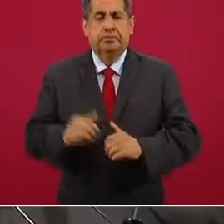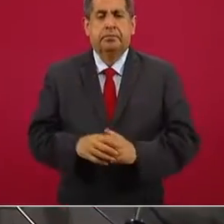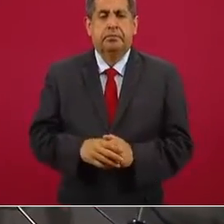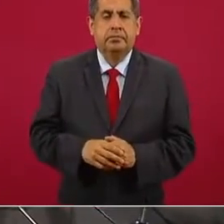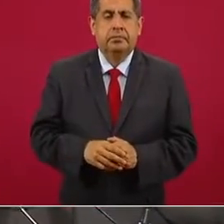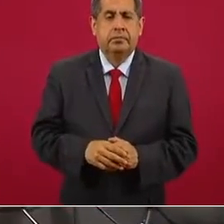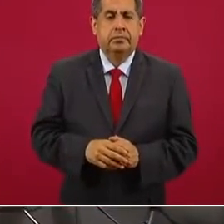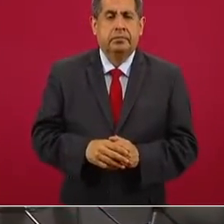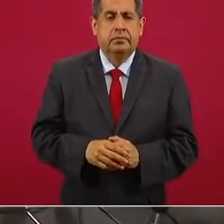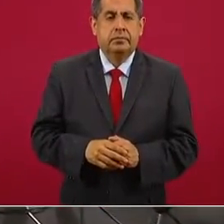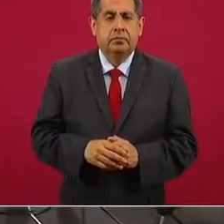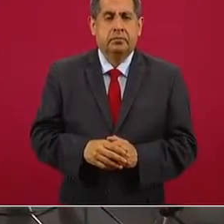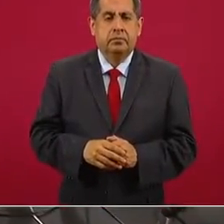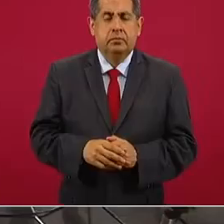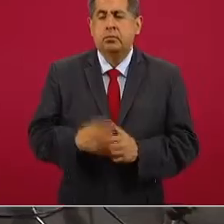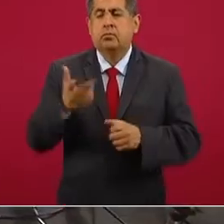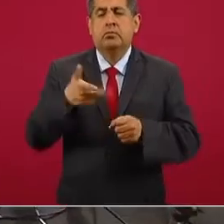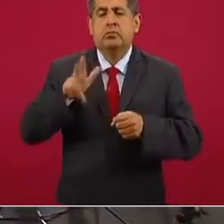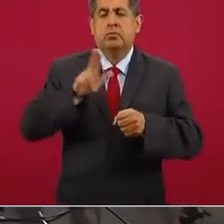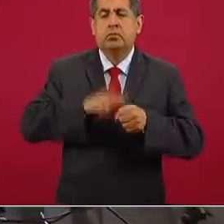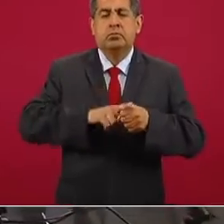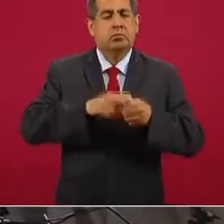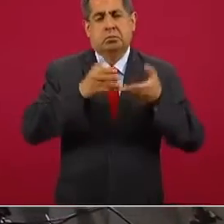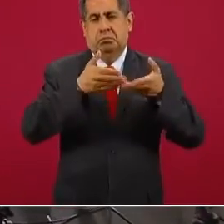Estas son camas de hospitalización general.